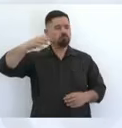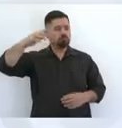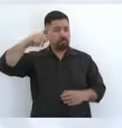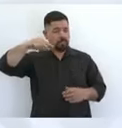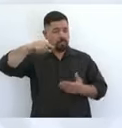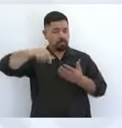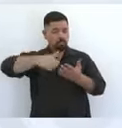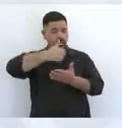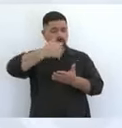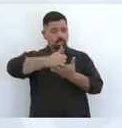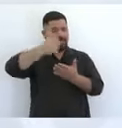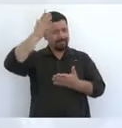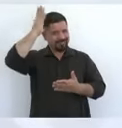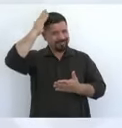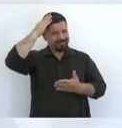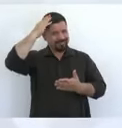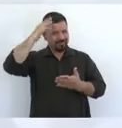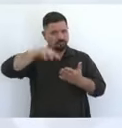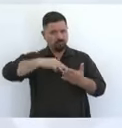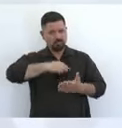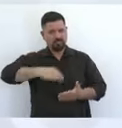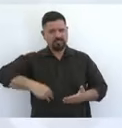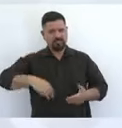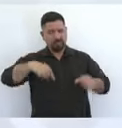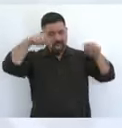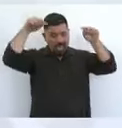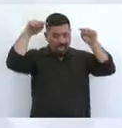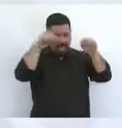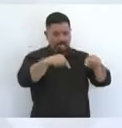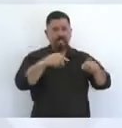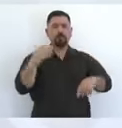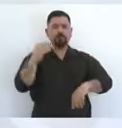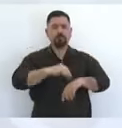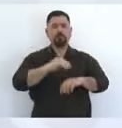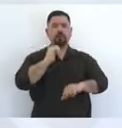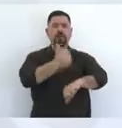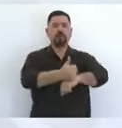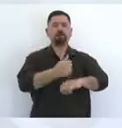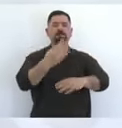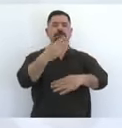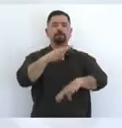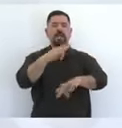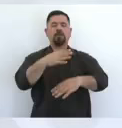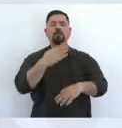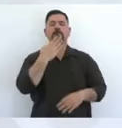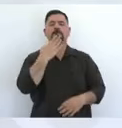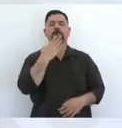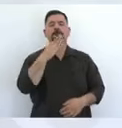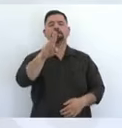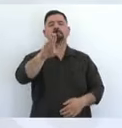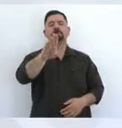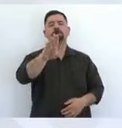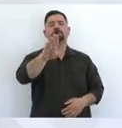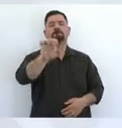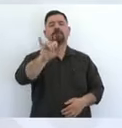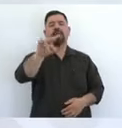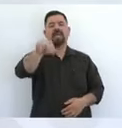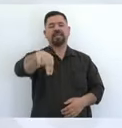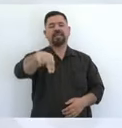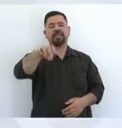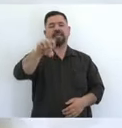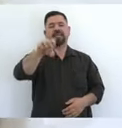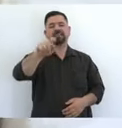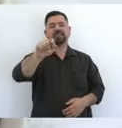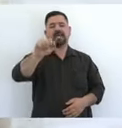municipal una sucursal del Banco del Bienestar. Esto va a ayudar mucho. Bueno,